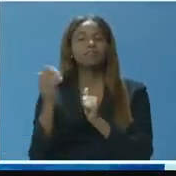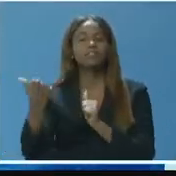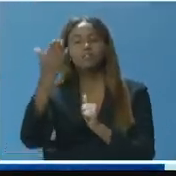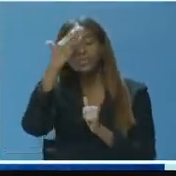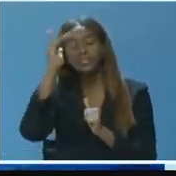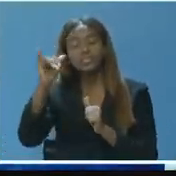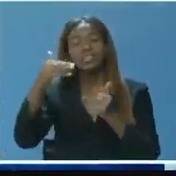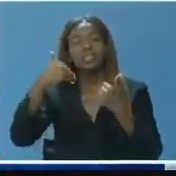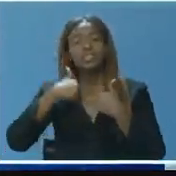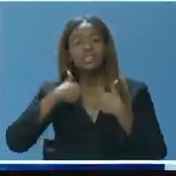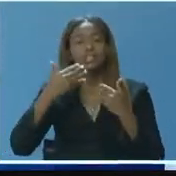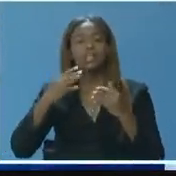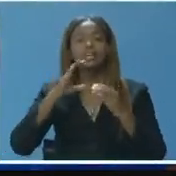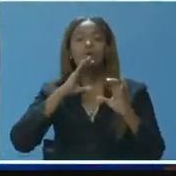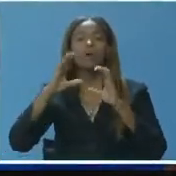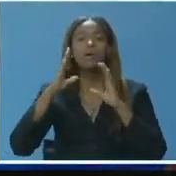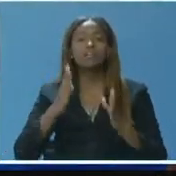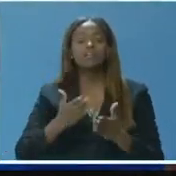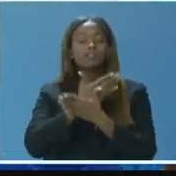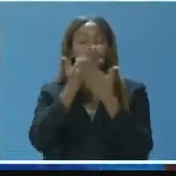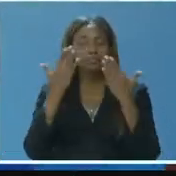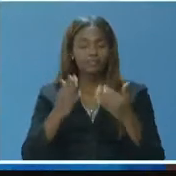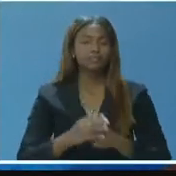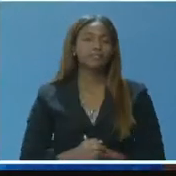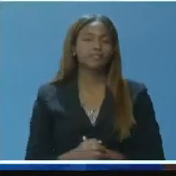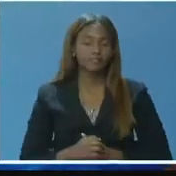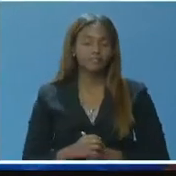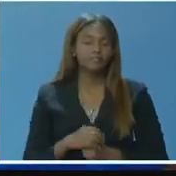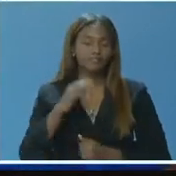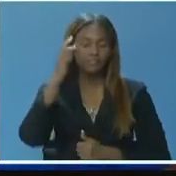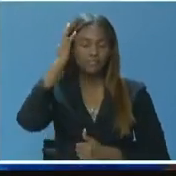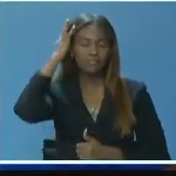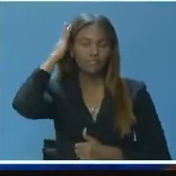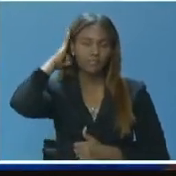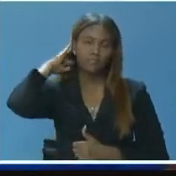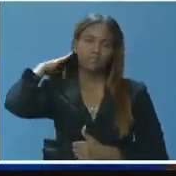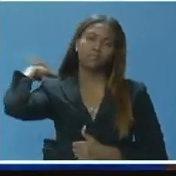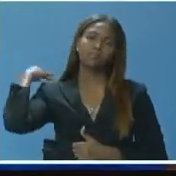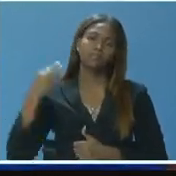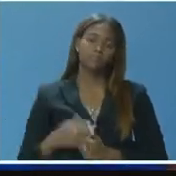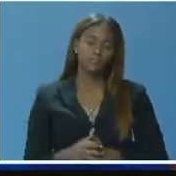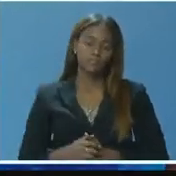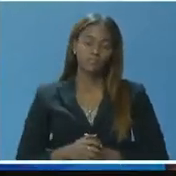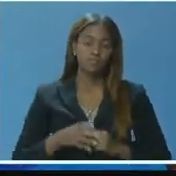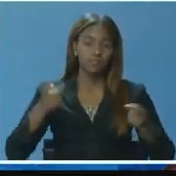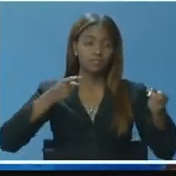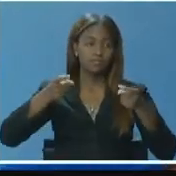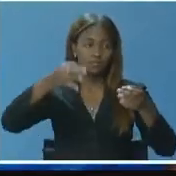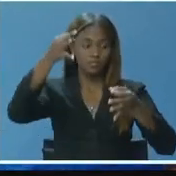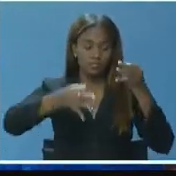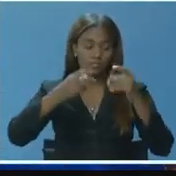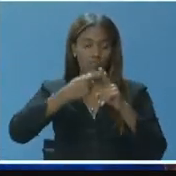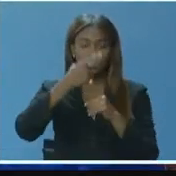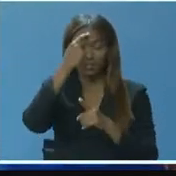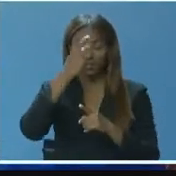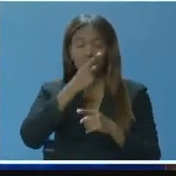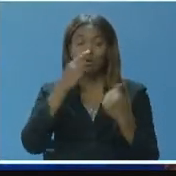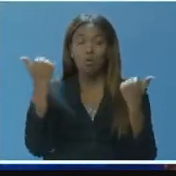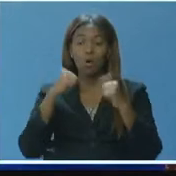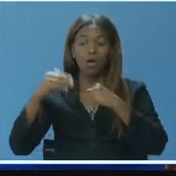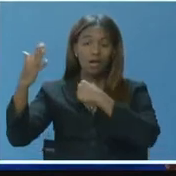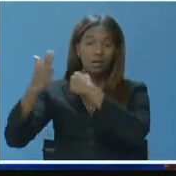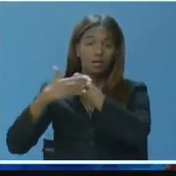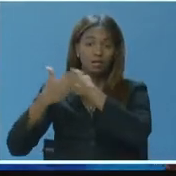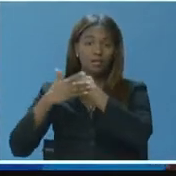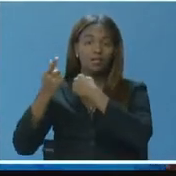este se encuentra incomunicado. A la Procuraduría General de la República, que cualquier citación se la hagan en